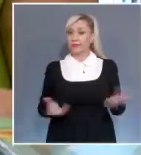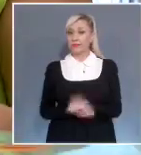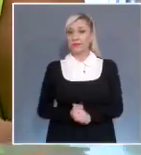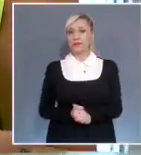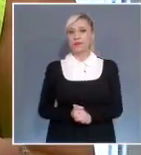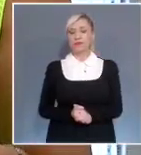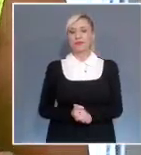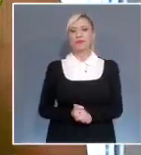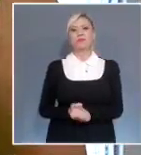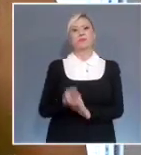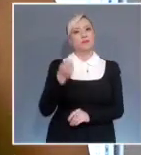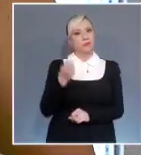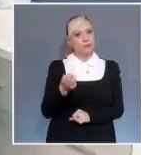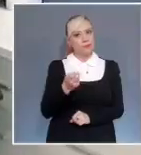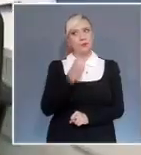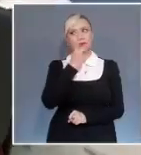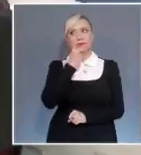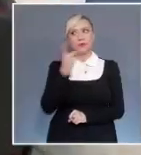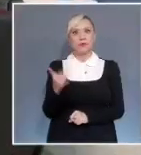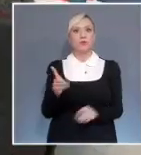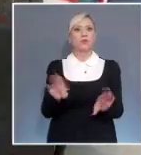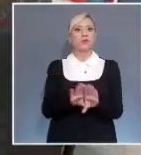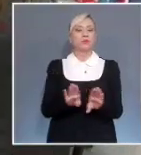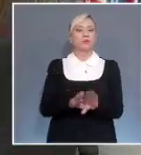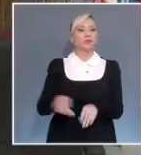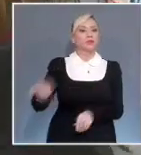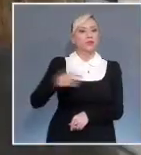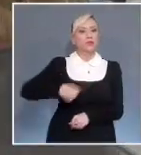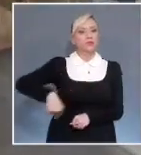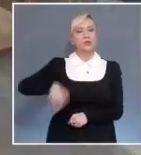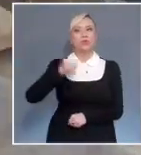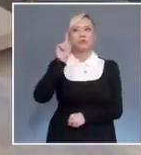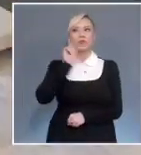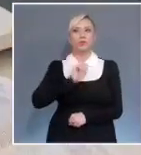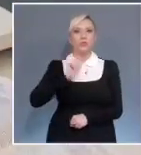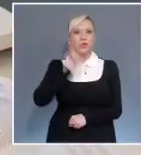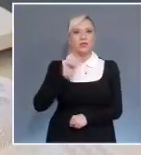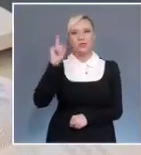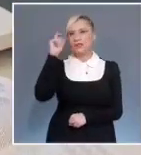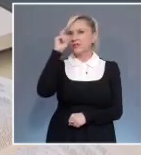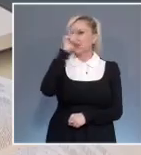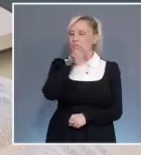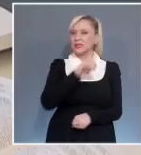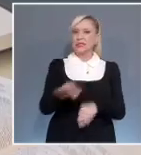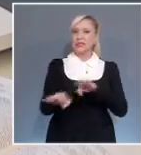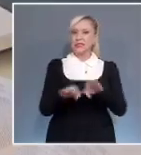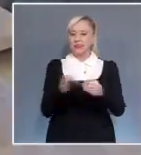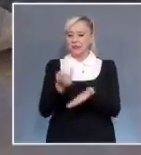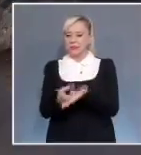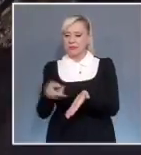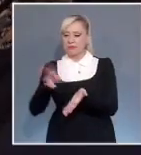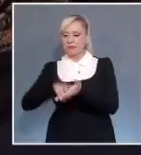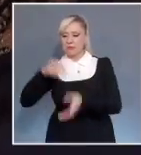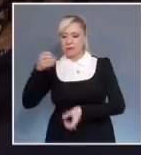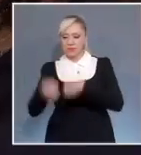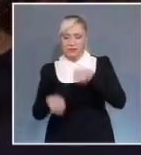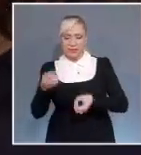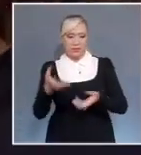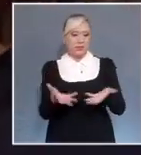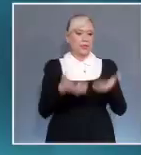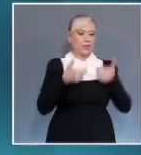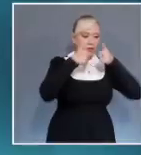medidas que les permitan compaginar de manera adecuada sus labores jurisdiccionales con el cuidado de los